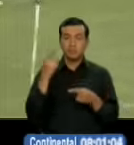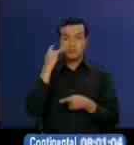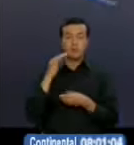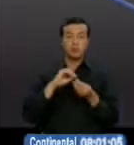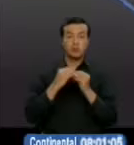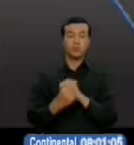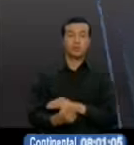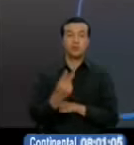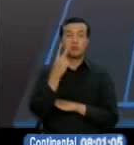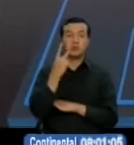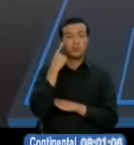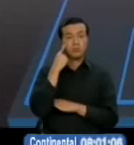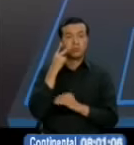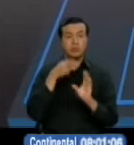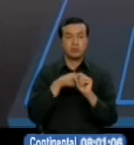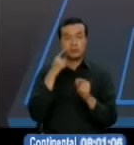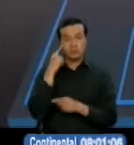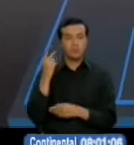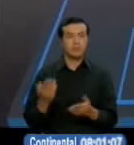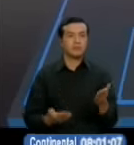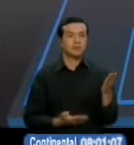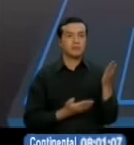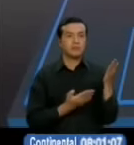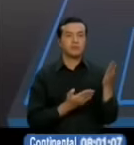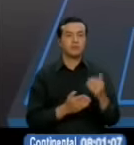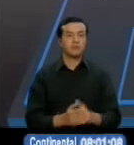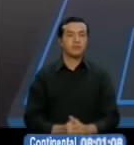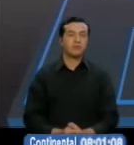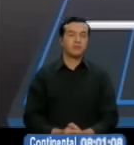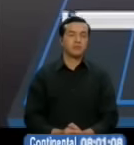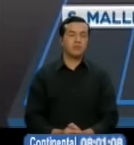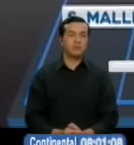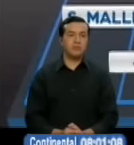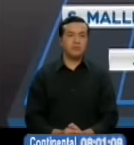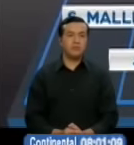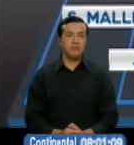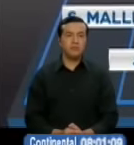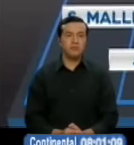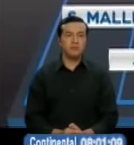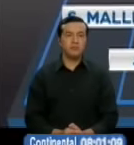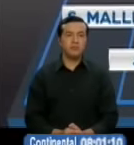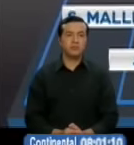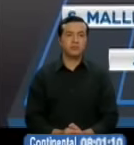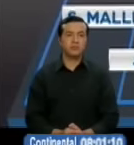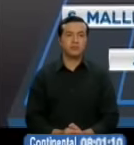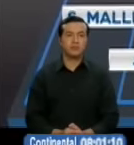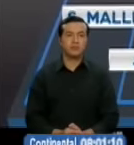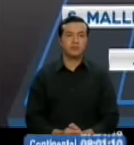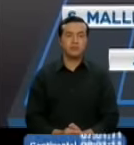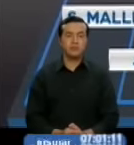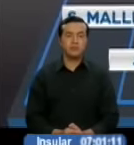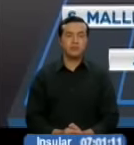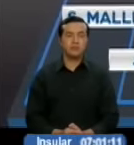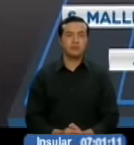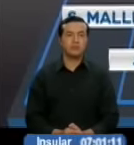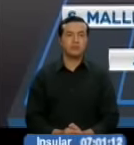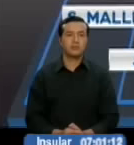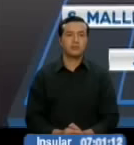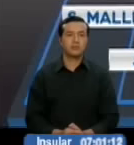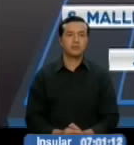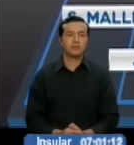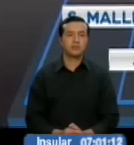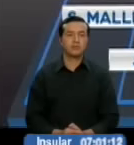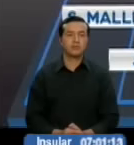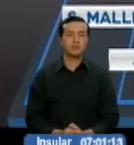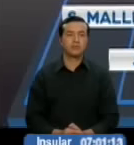2 contaría con Sebastián Blázquez en el pórtico, Cristian Hurtado, Martín Bonjour, Jefferson Hurtado y David Hernández en